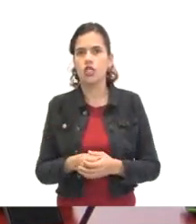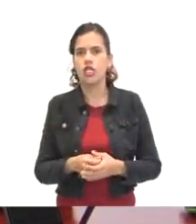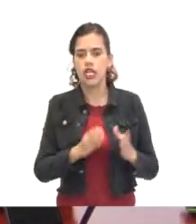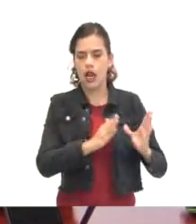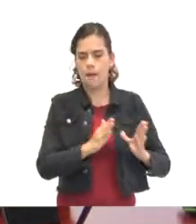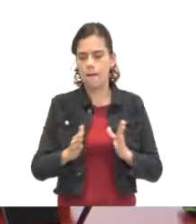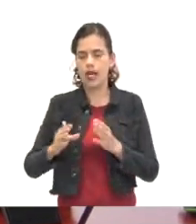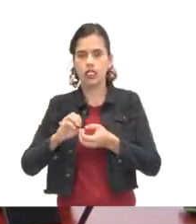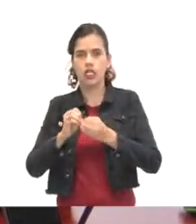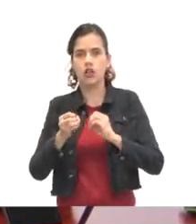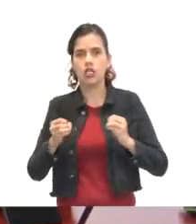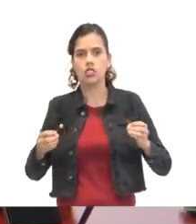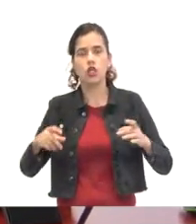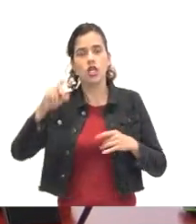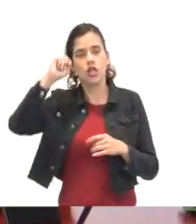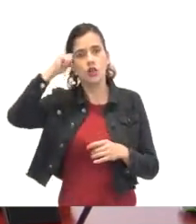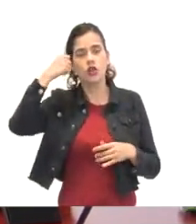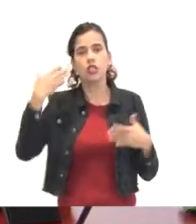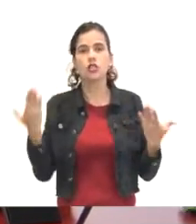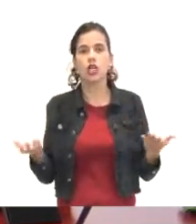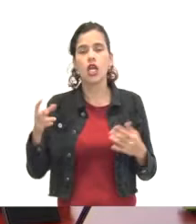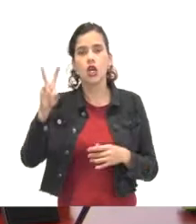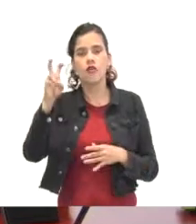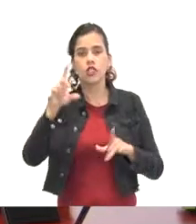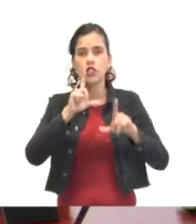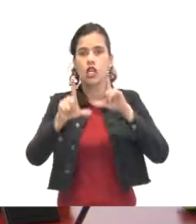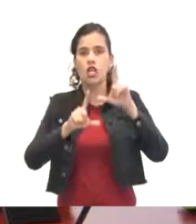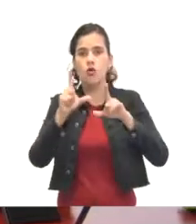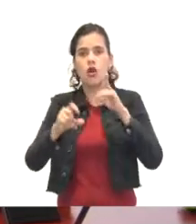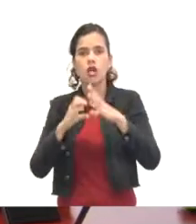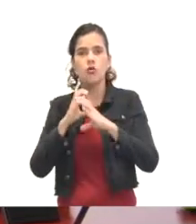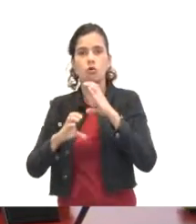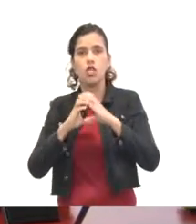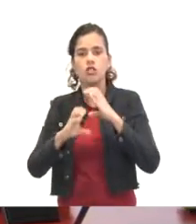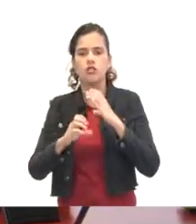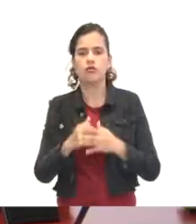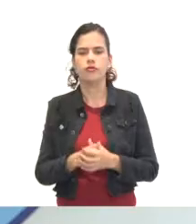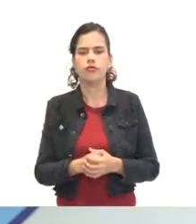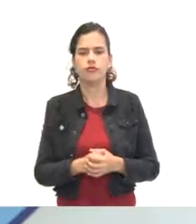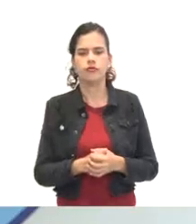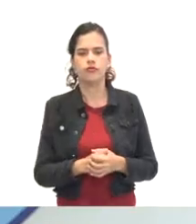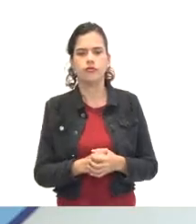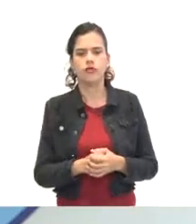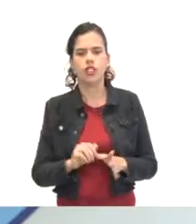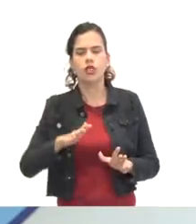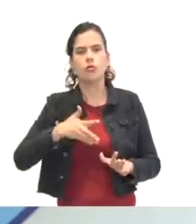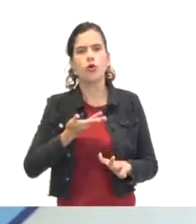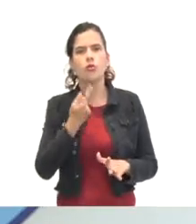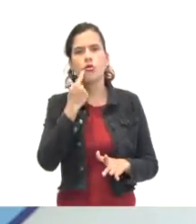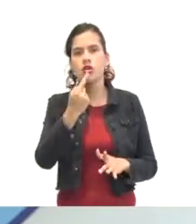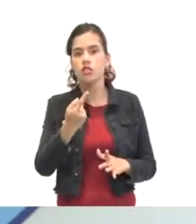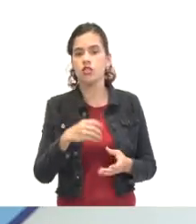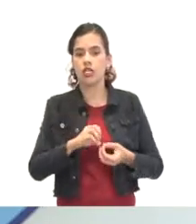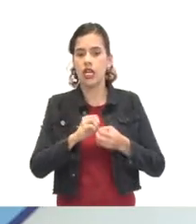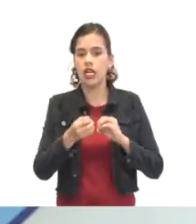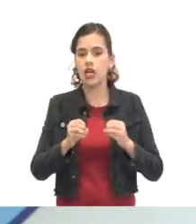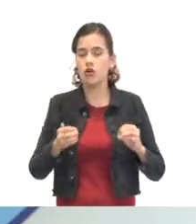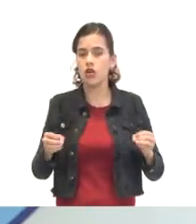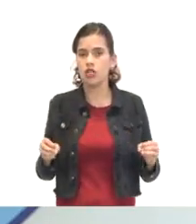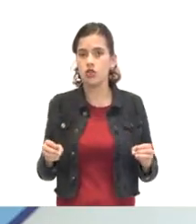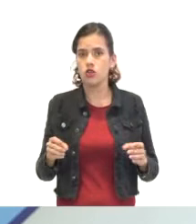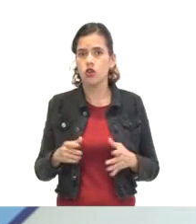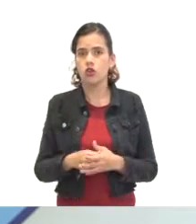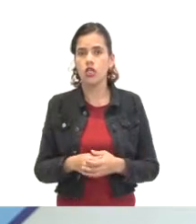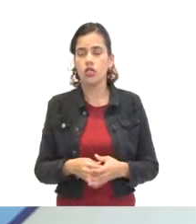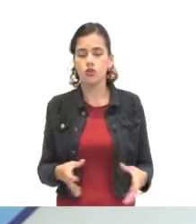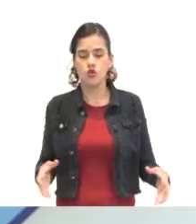oración, recordando que los viernes son de lenguaje y comunicación. Muy bien, entonces podemos decir, Heiler, que la oración es